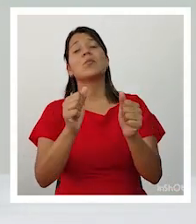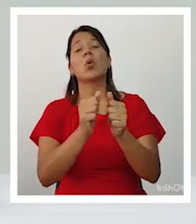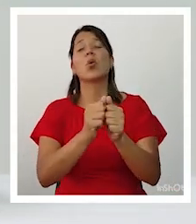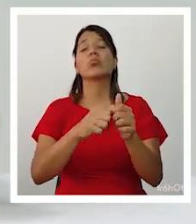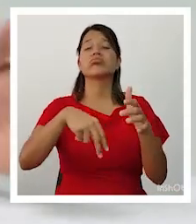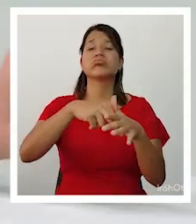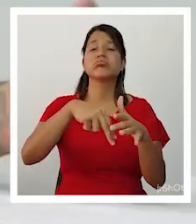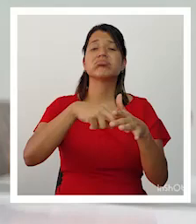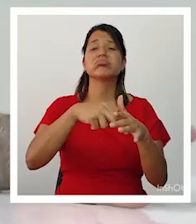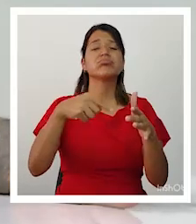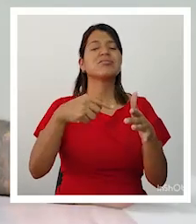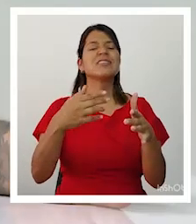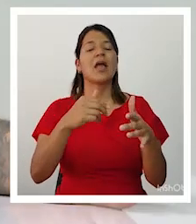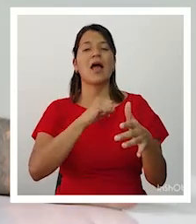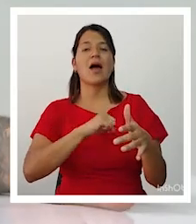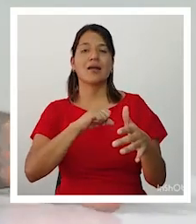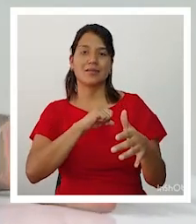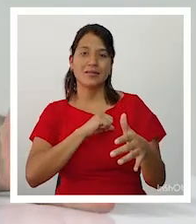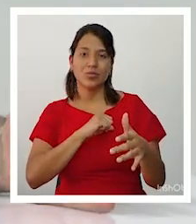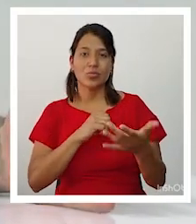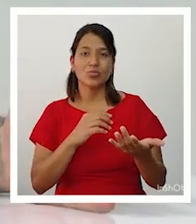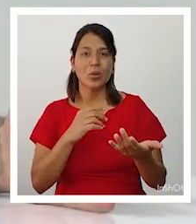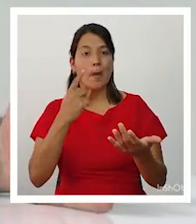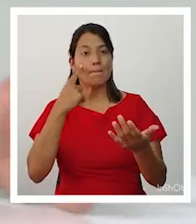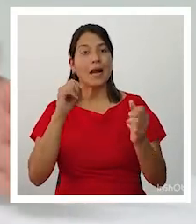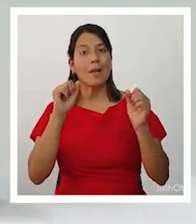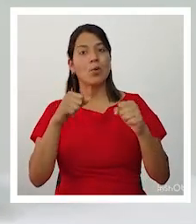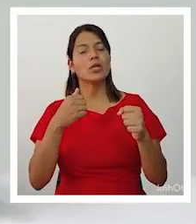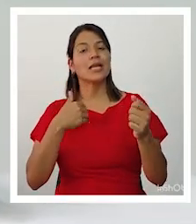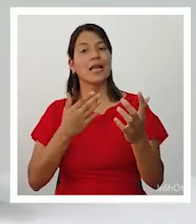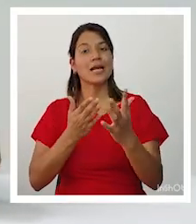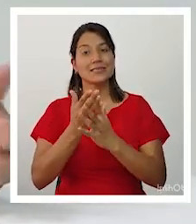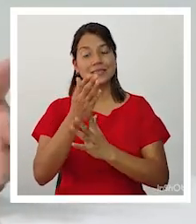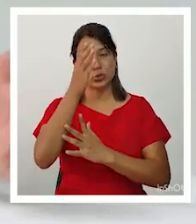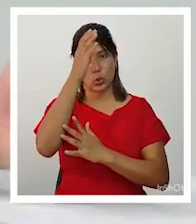actitudinal hacia la parte del acceso a la cultura.